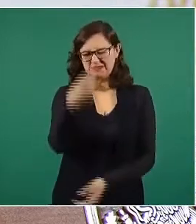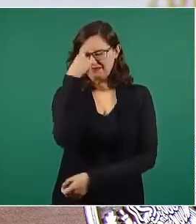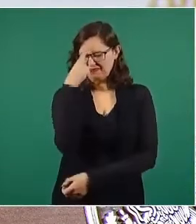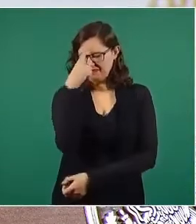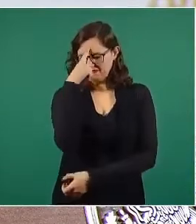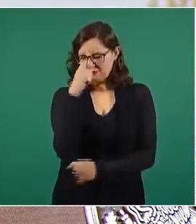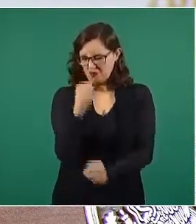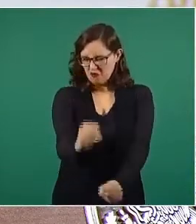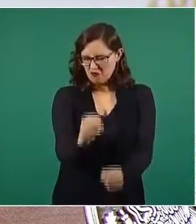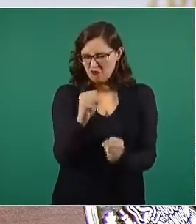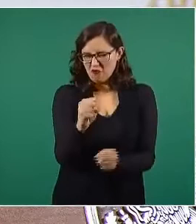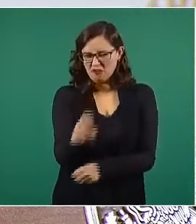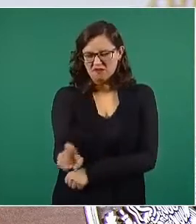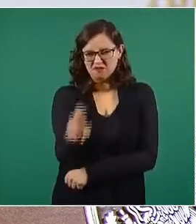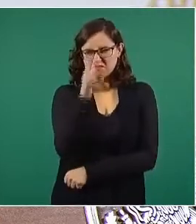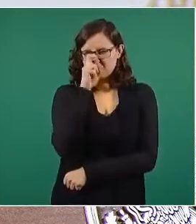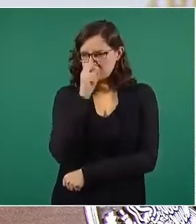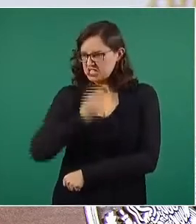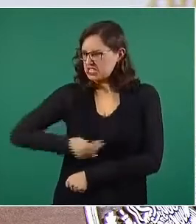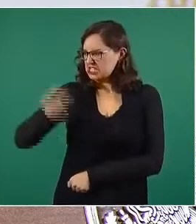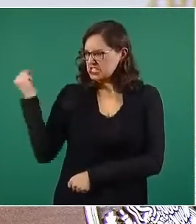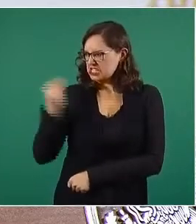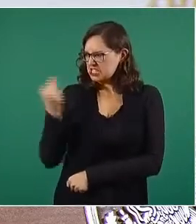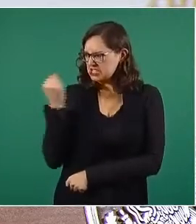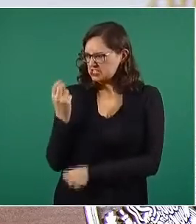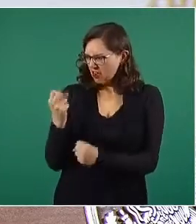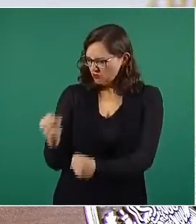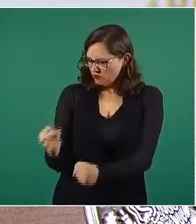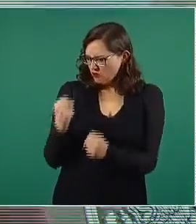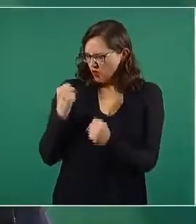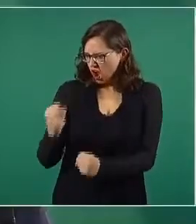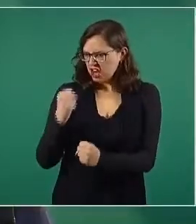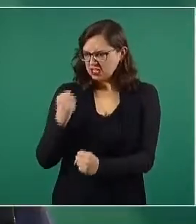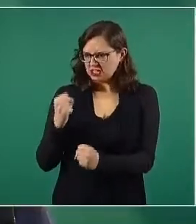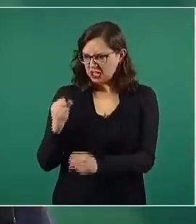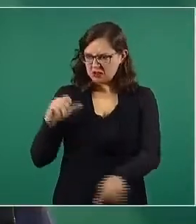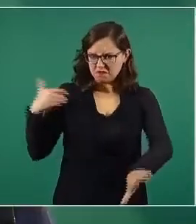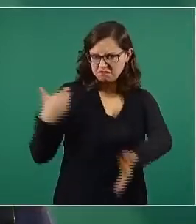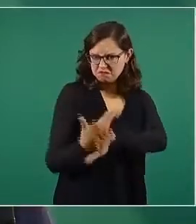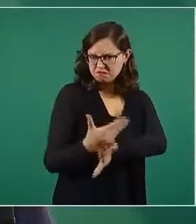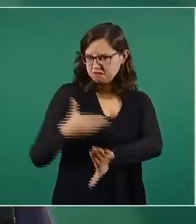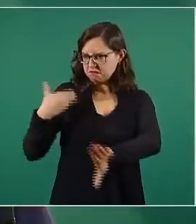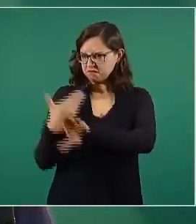piensan que lo que hace falta es mano dura,